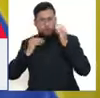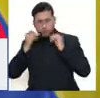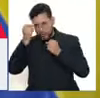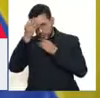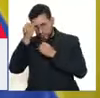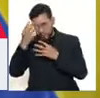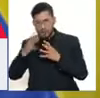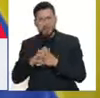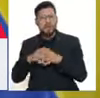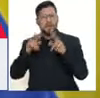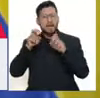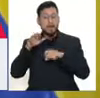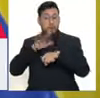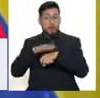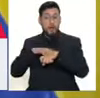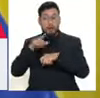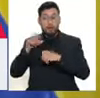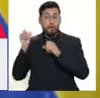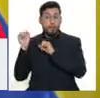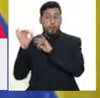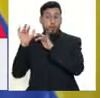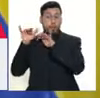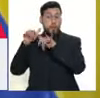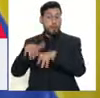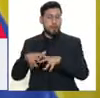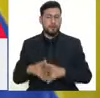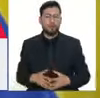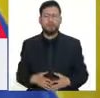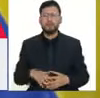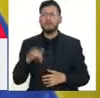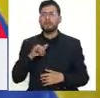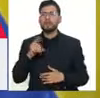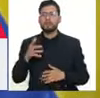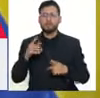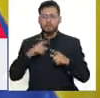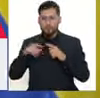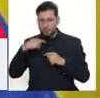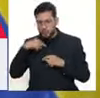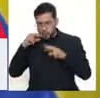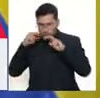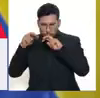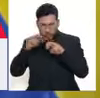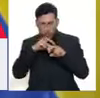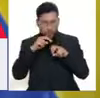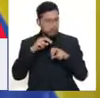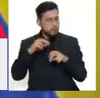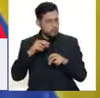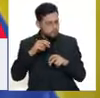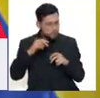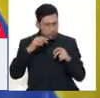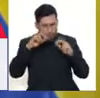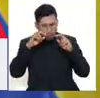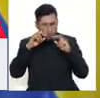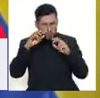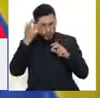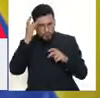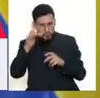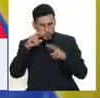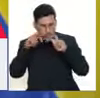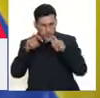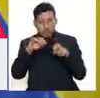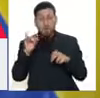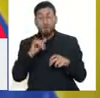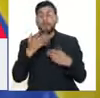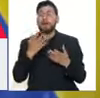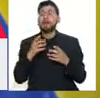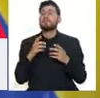información en alertas migratorias y de inteligencia y la pronta celebración de